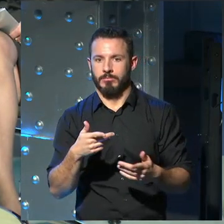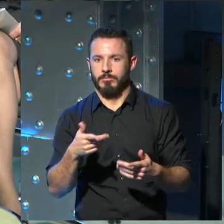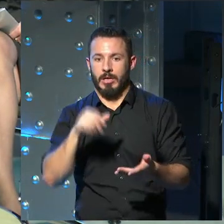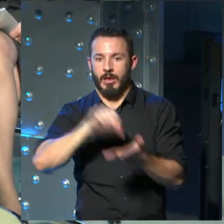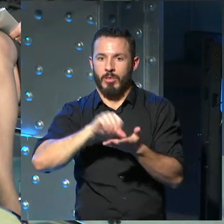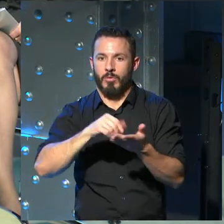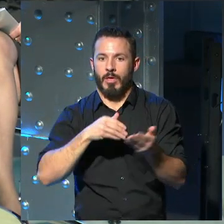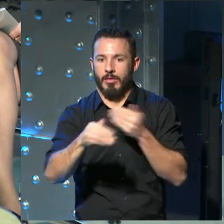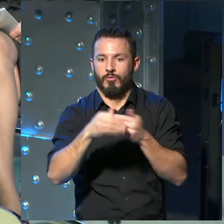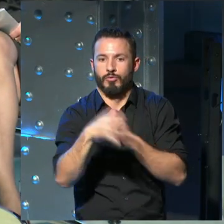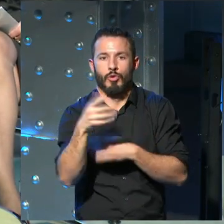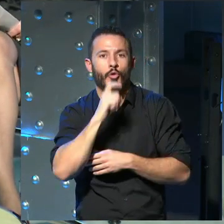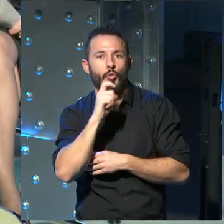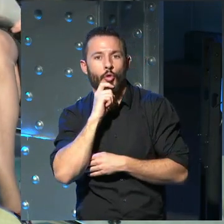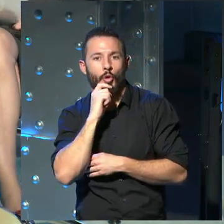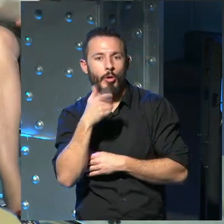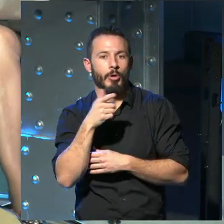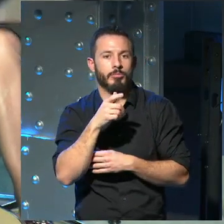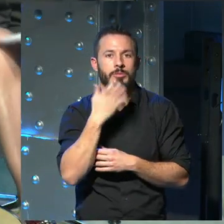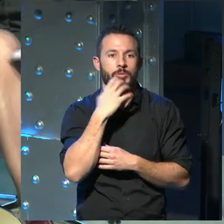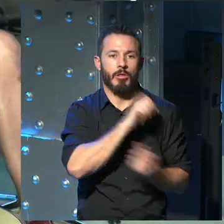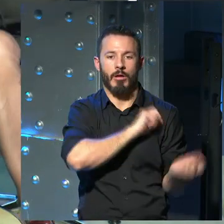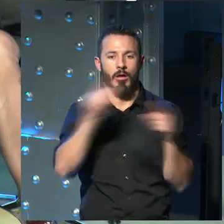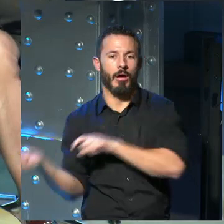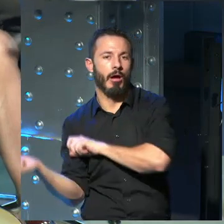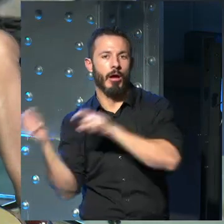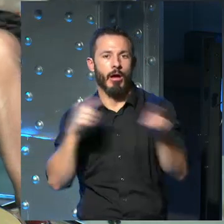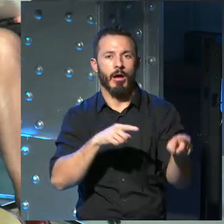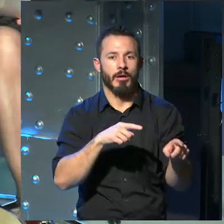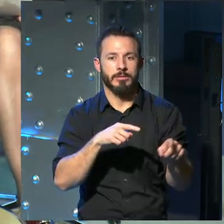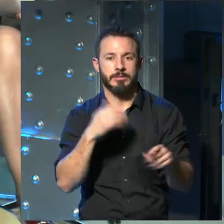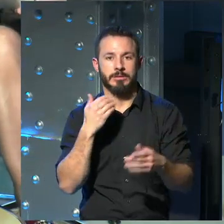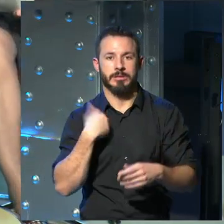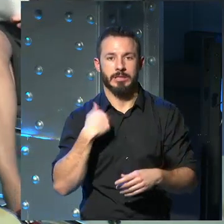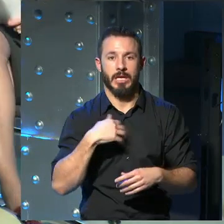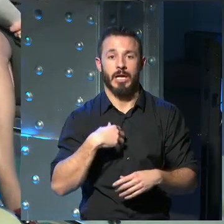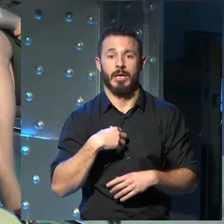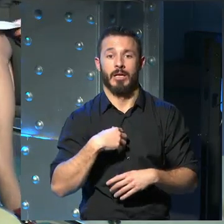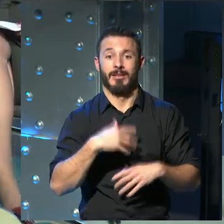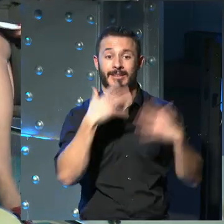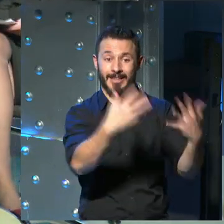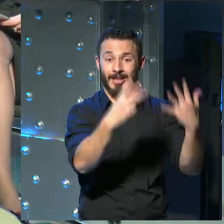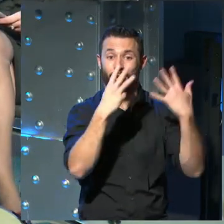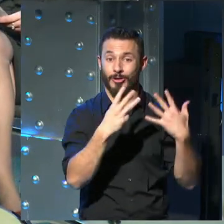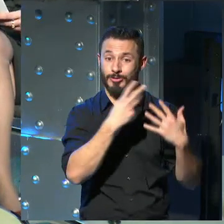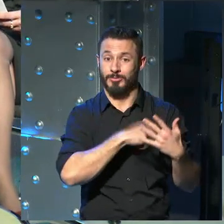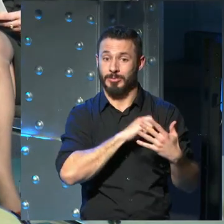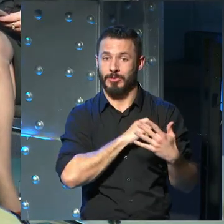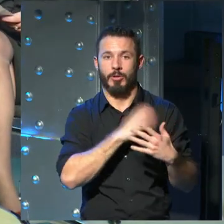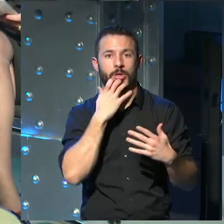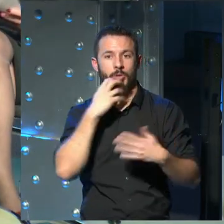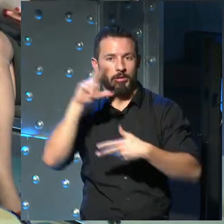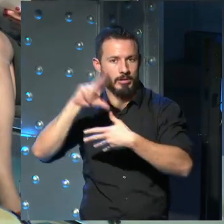en las ciudades con esos movimientos migratorios, ¿no?, donde ya 8 de cada 10 españoles o en continentes